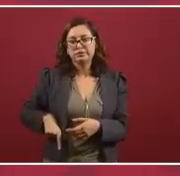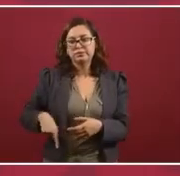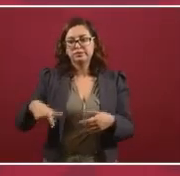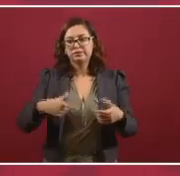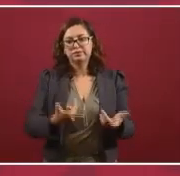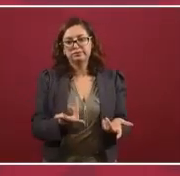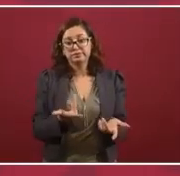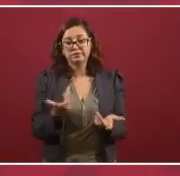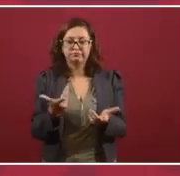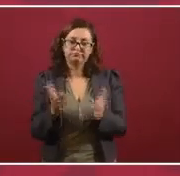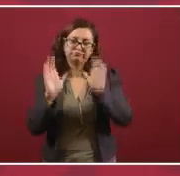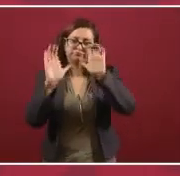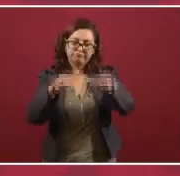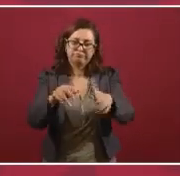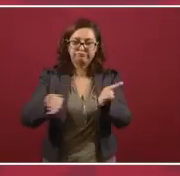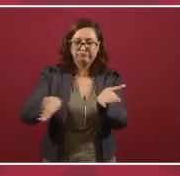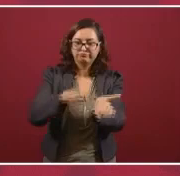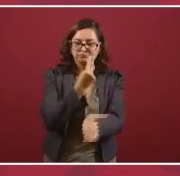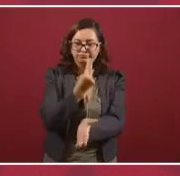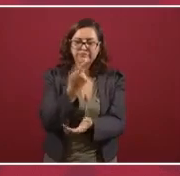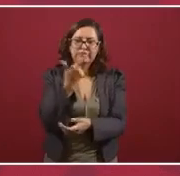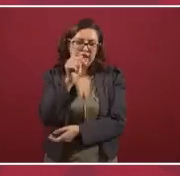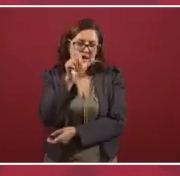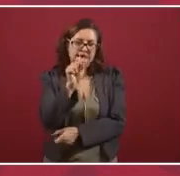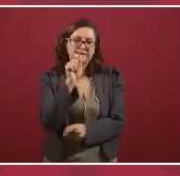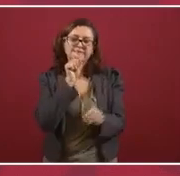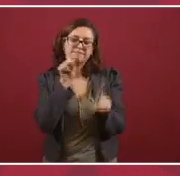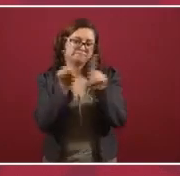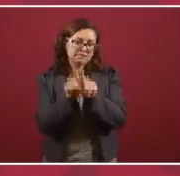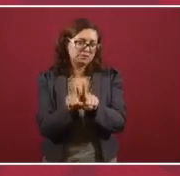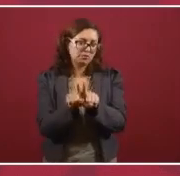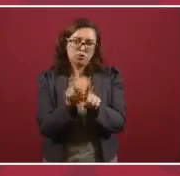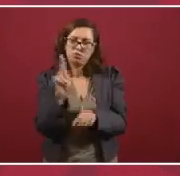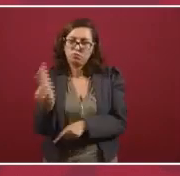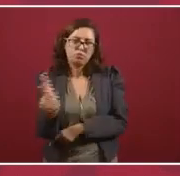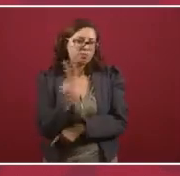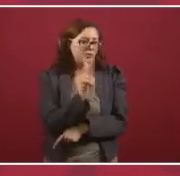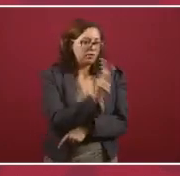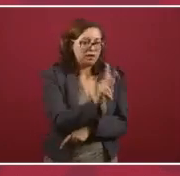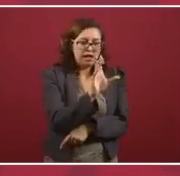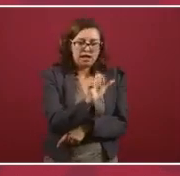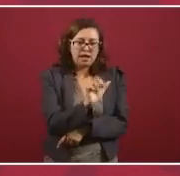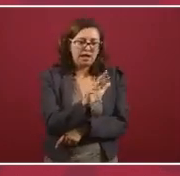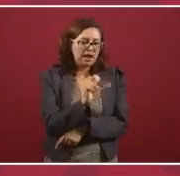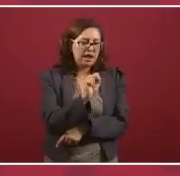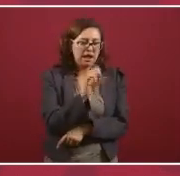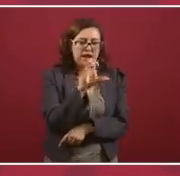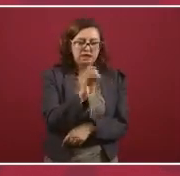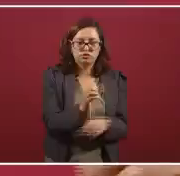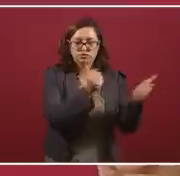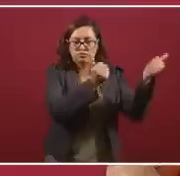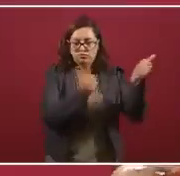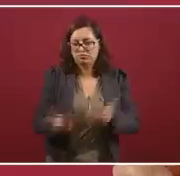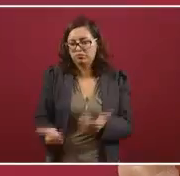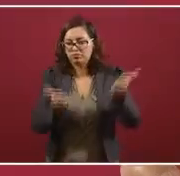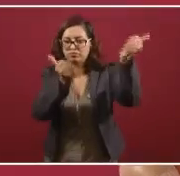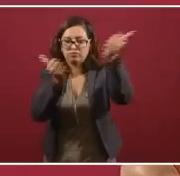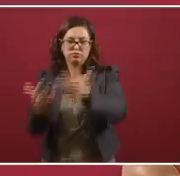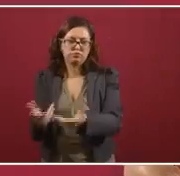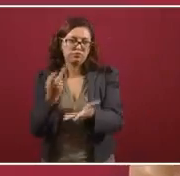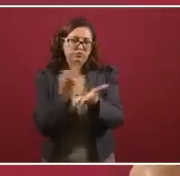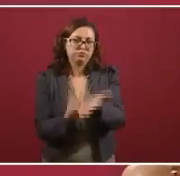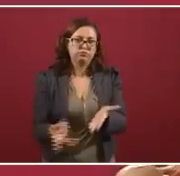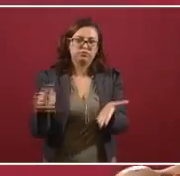habíamos contratado con ellos una cantidad de gas similar a la que traía el ducto